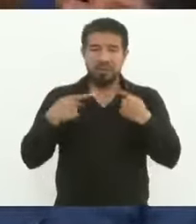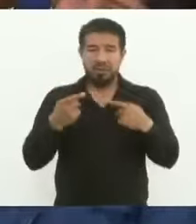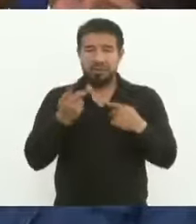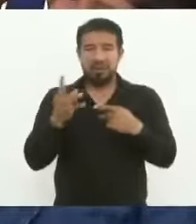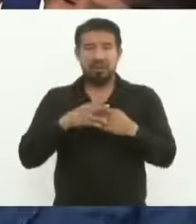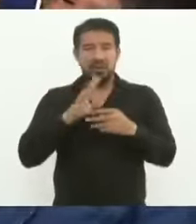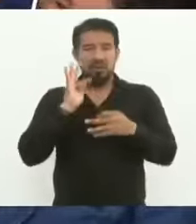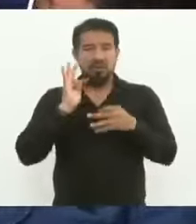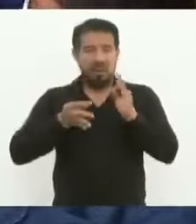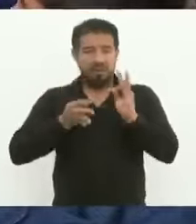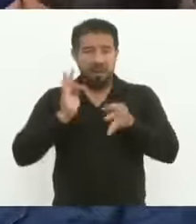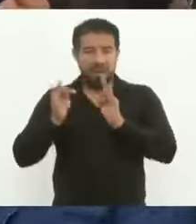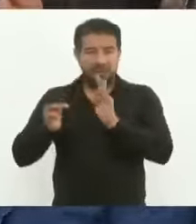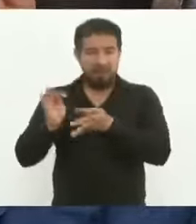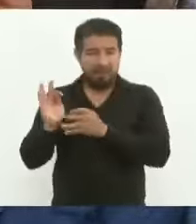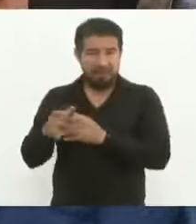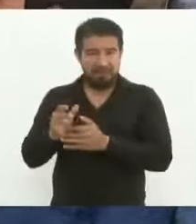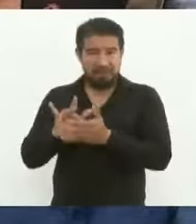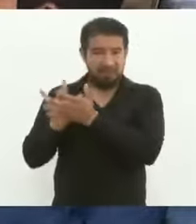aprobación.